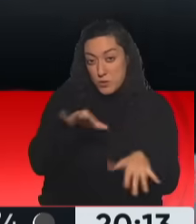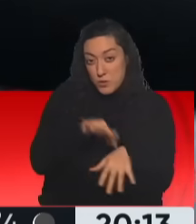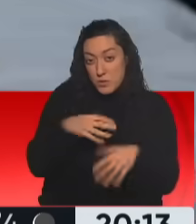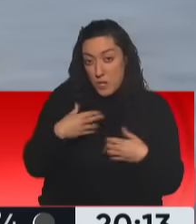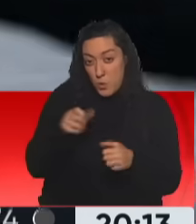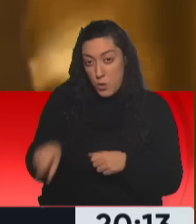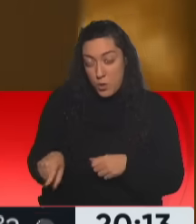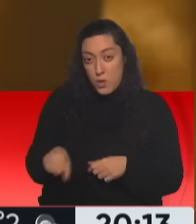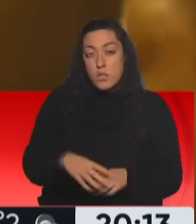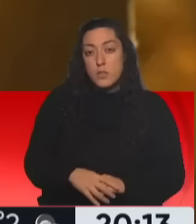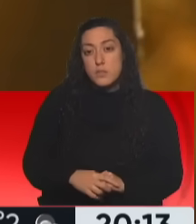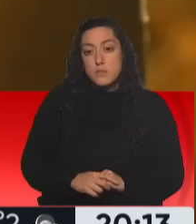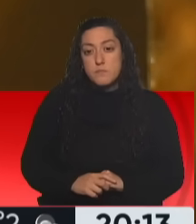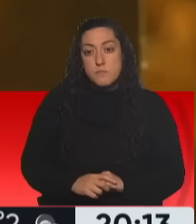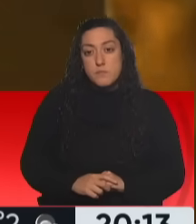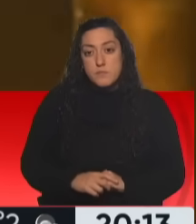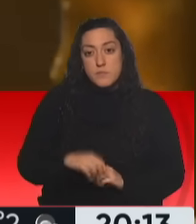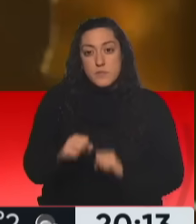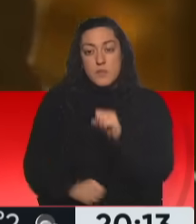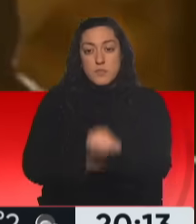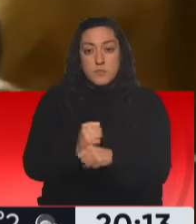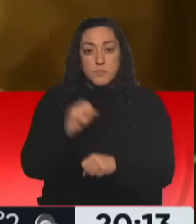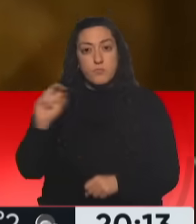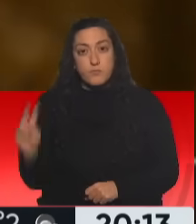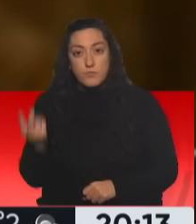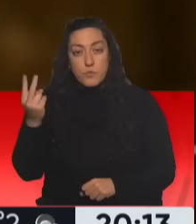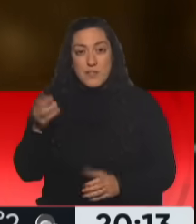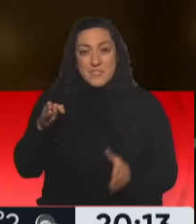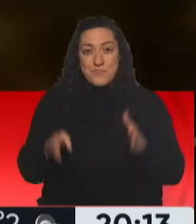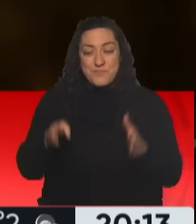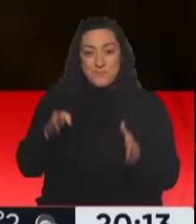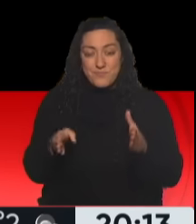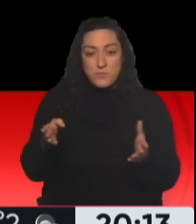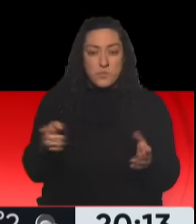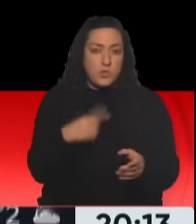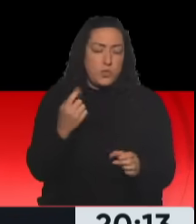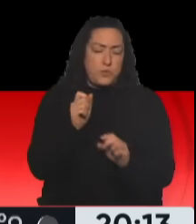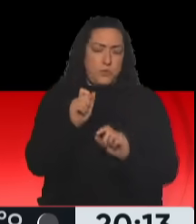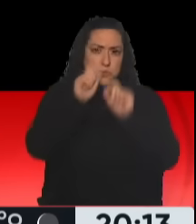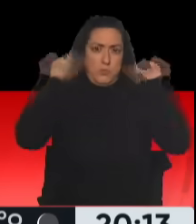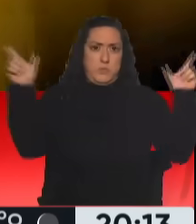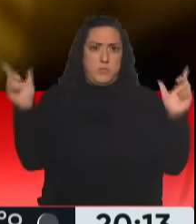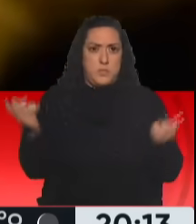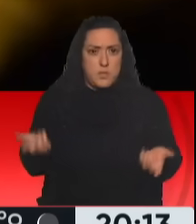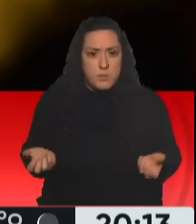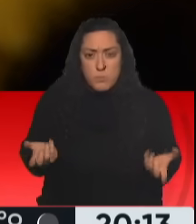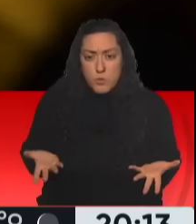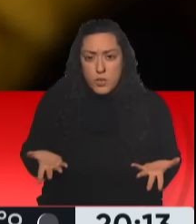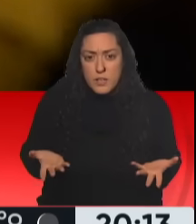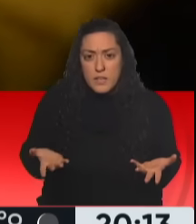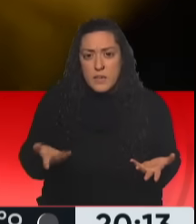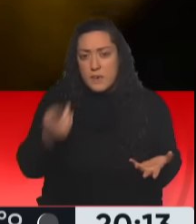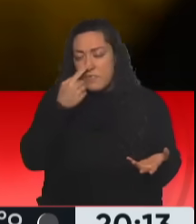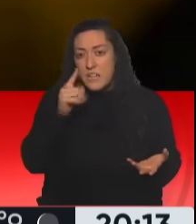del Sanatorio Cuyen al desenlace es algo que a todo el mundo lo toma de sorpresa porque a fin de cuentas hizo una